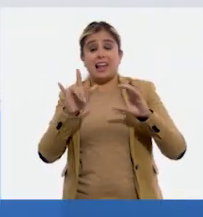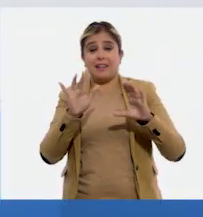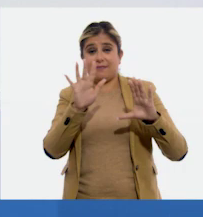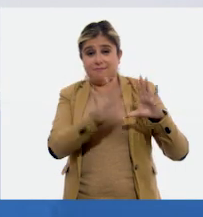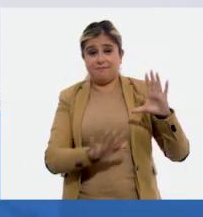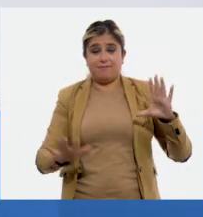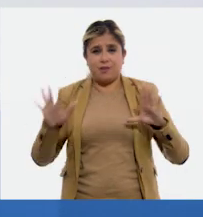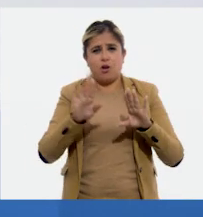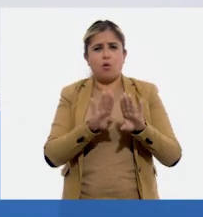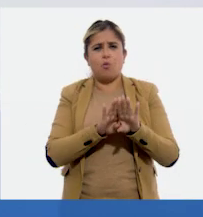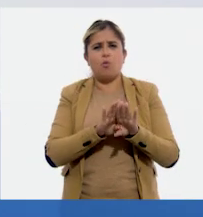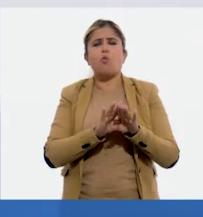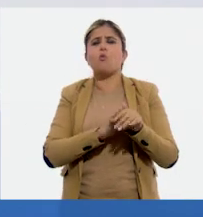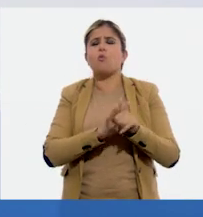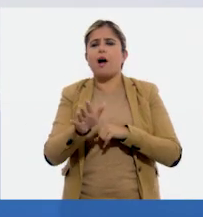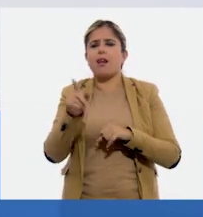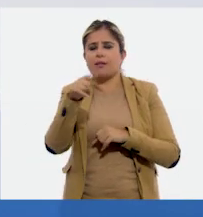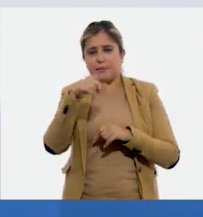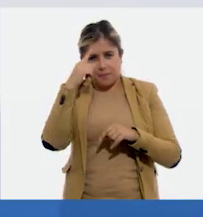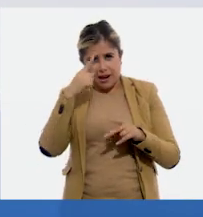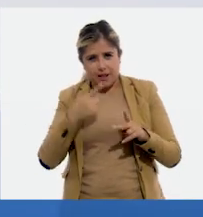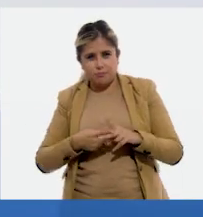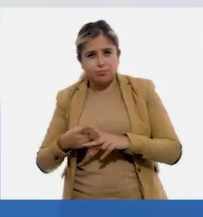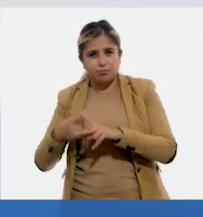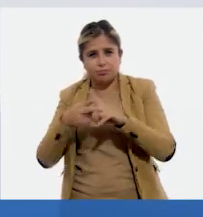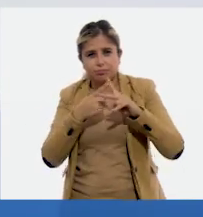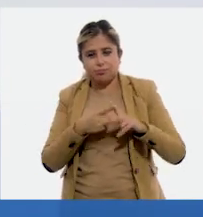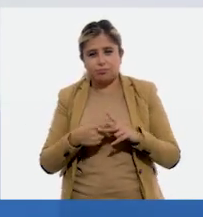se calcula multiplicando